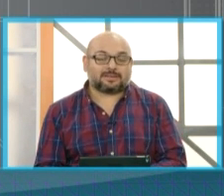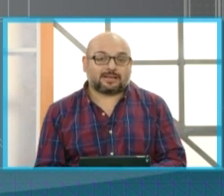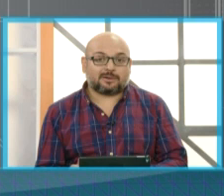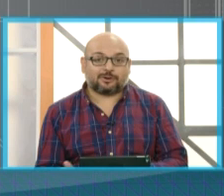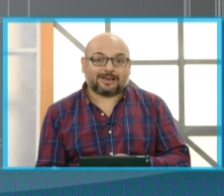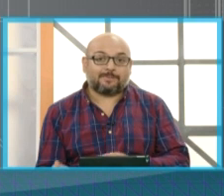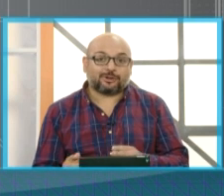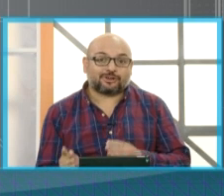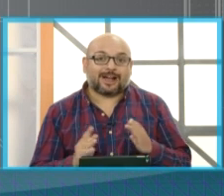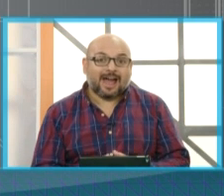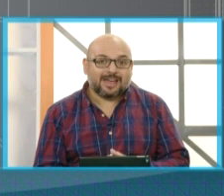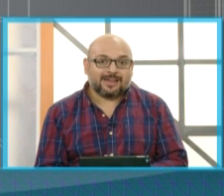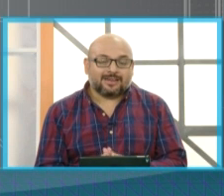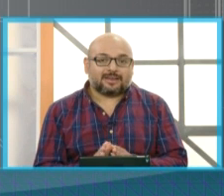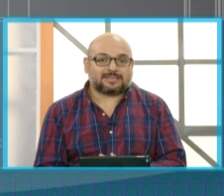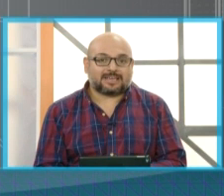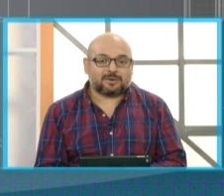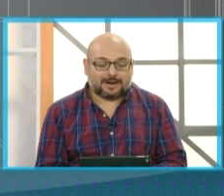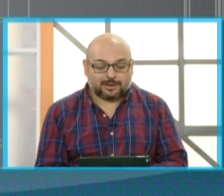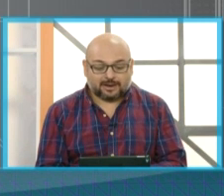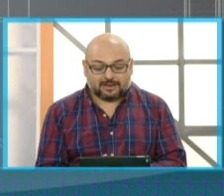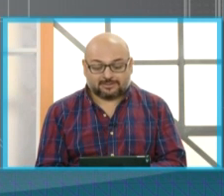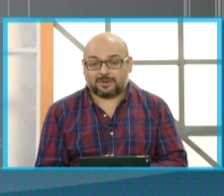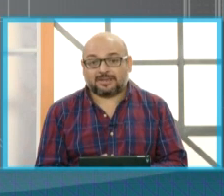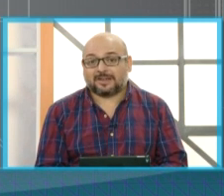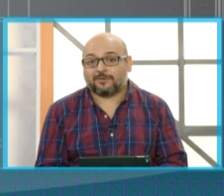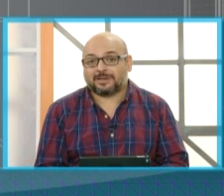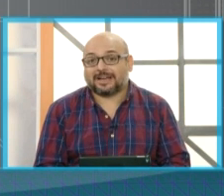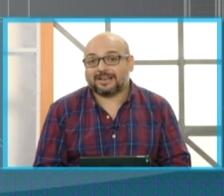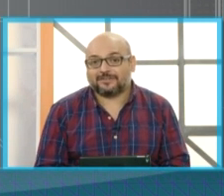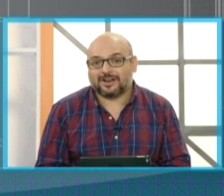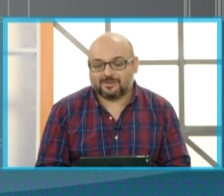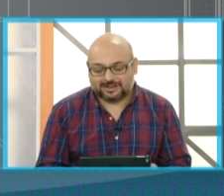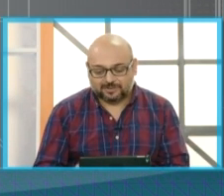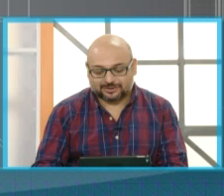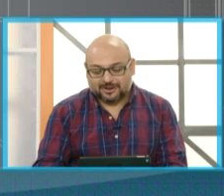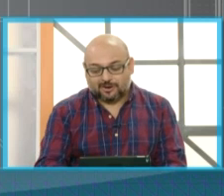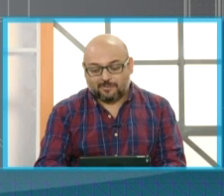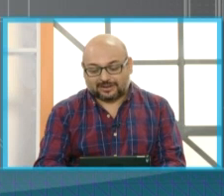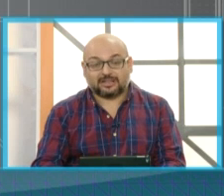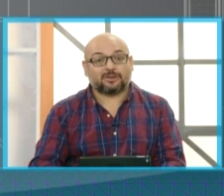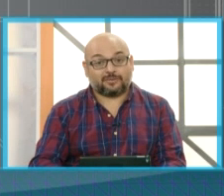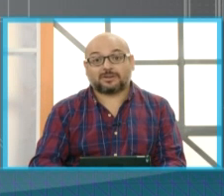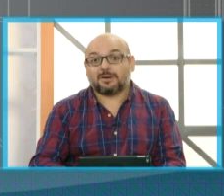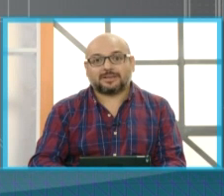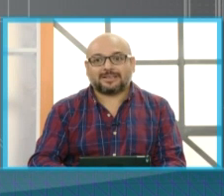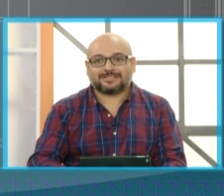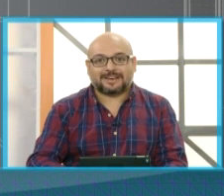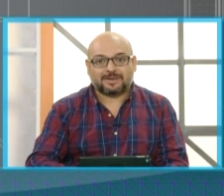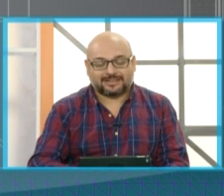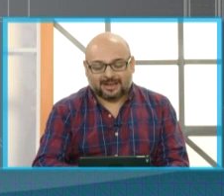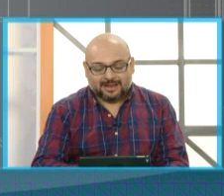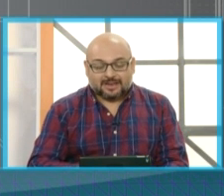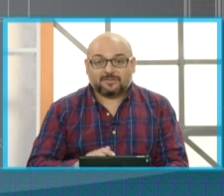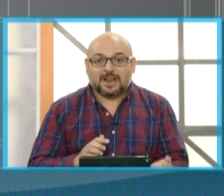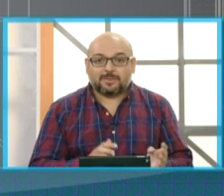de saltar por el potro, cae y se quiebra la pierna y se ve de esta forma tan gráfica como la estamos compartiendo. Efectivamente, es